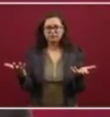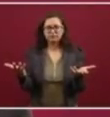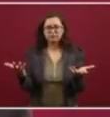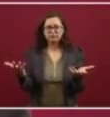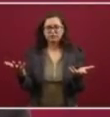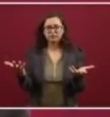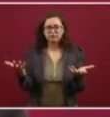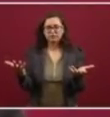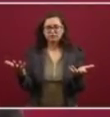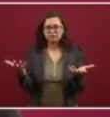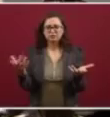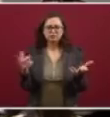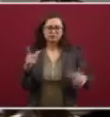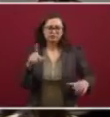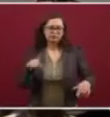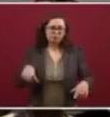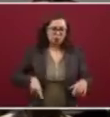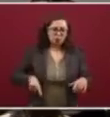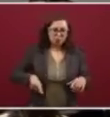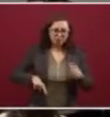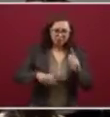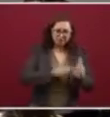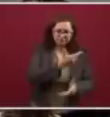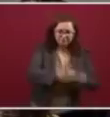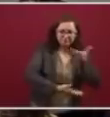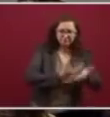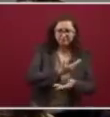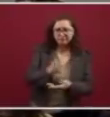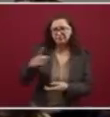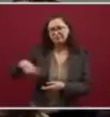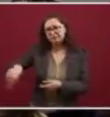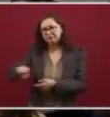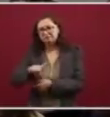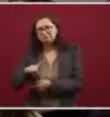y traficantes de influencia,